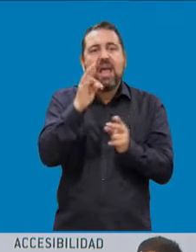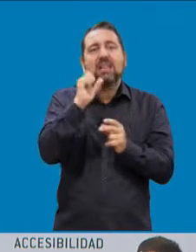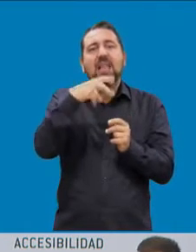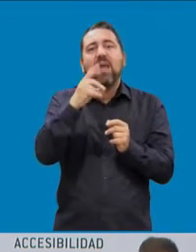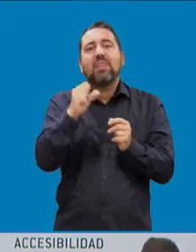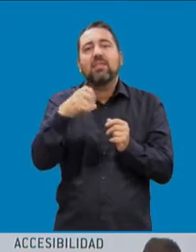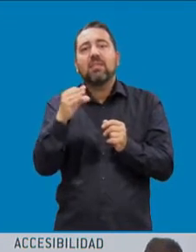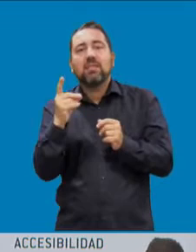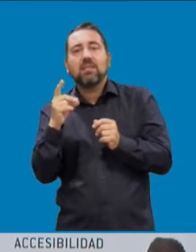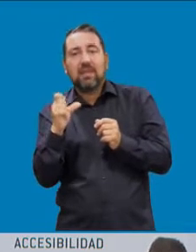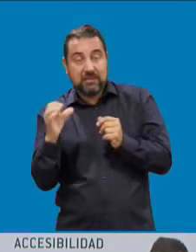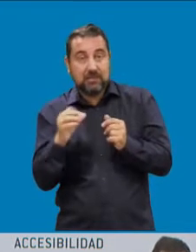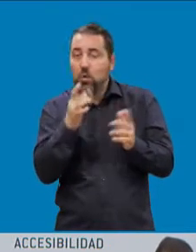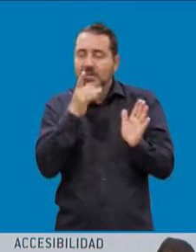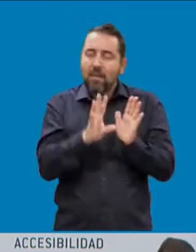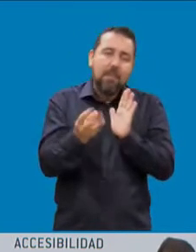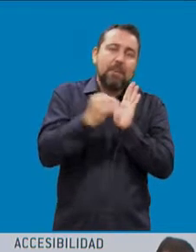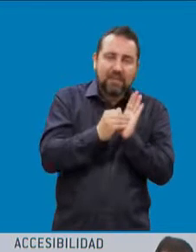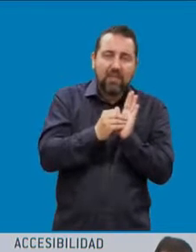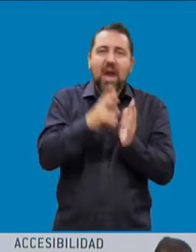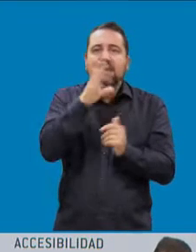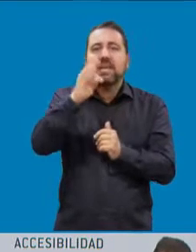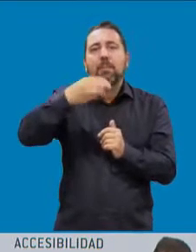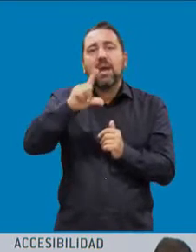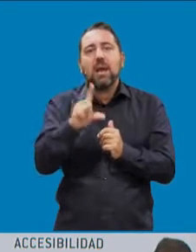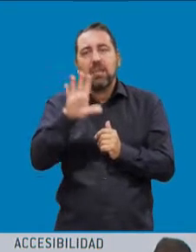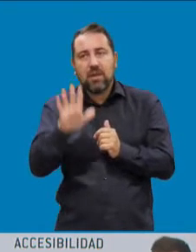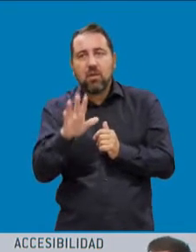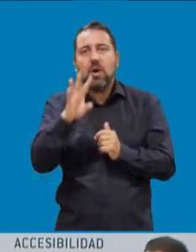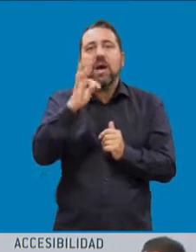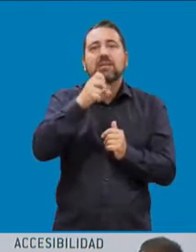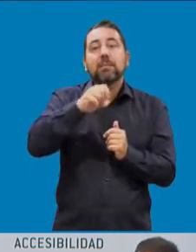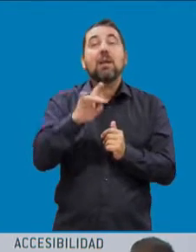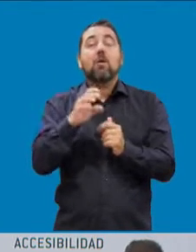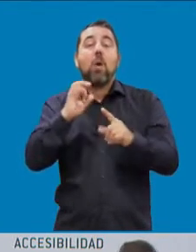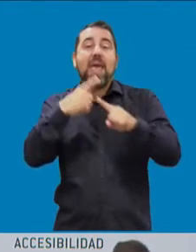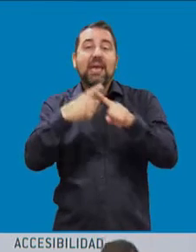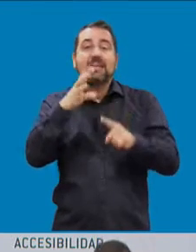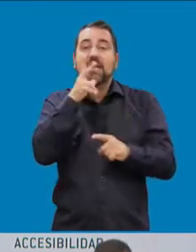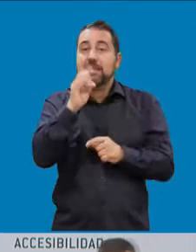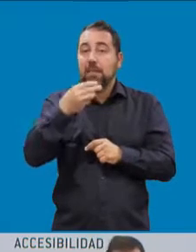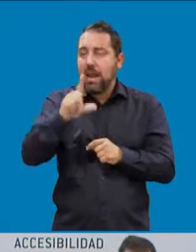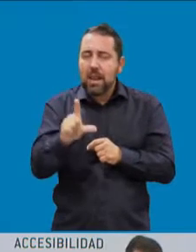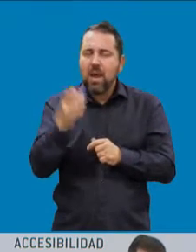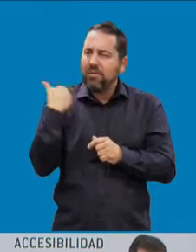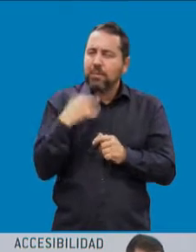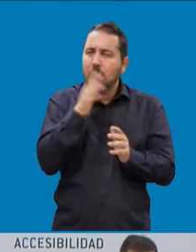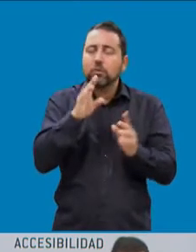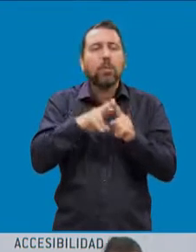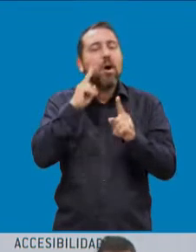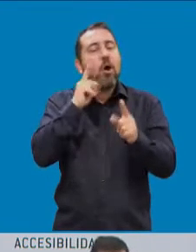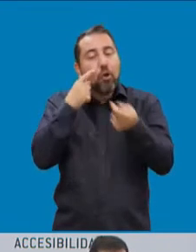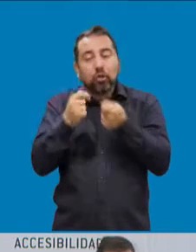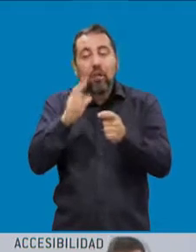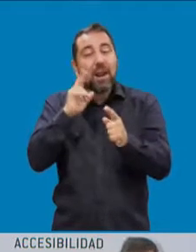este elemento del Tab Index. El Tab Index no estaba implementado en HTML5, en HTML4 y en XHTML hace